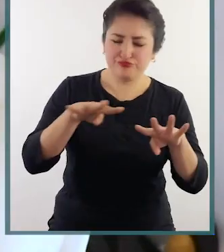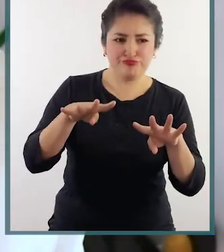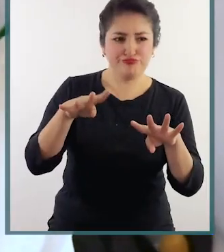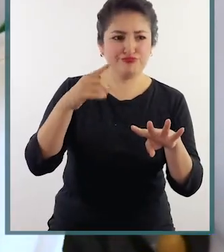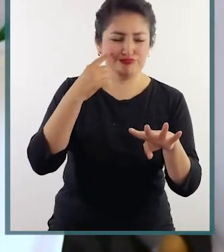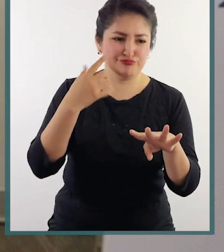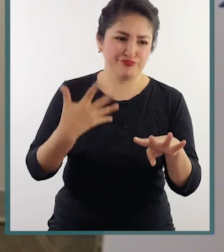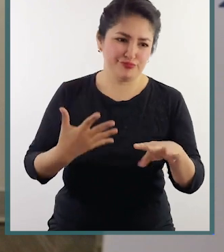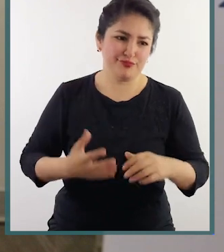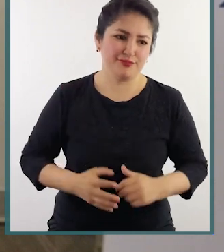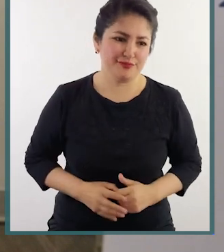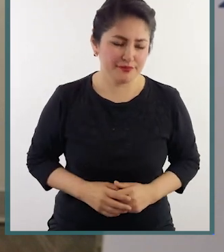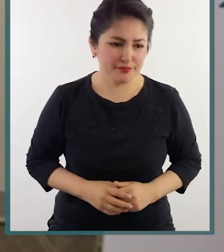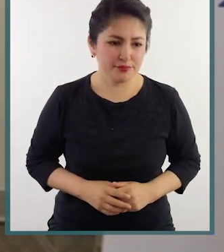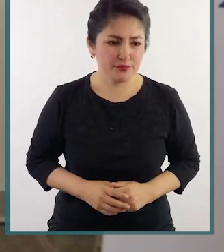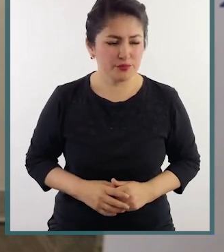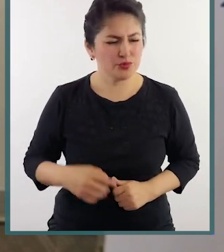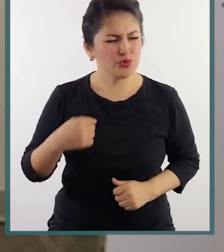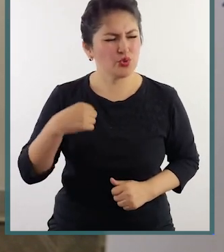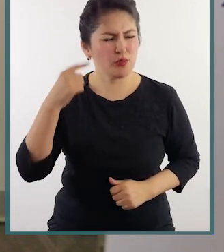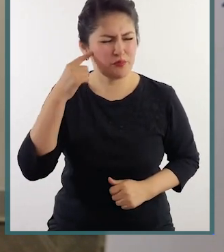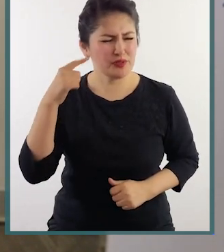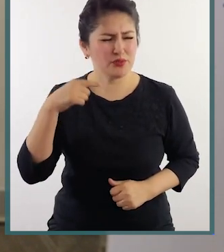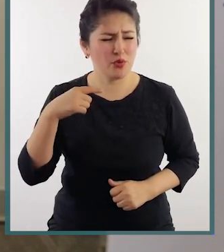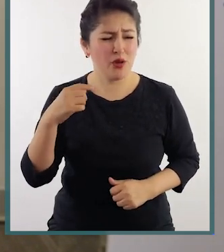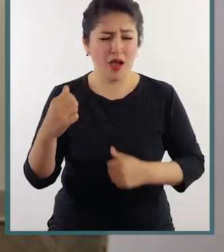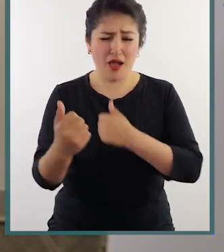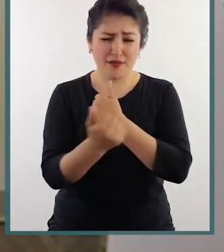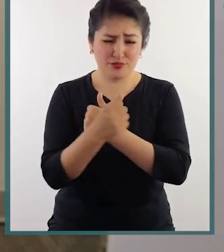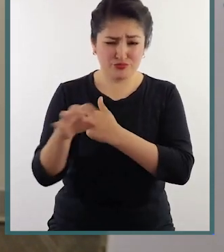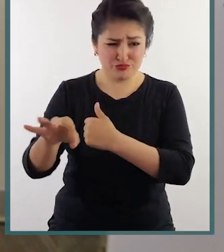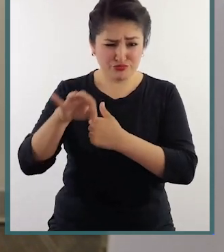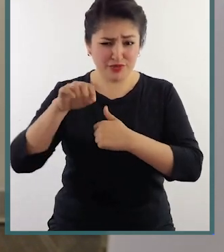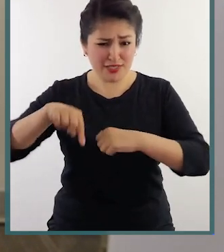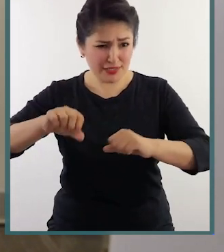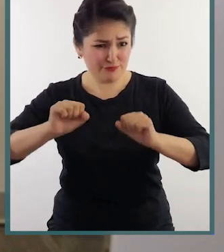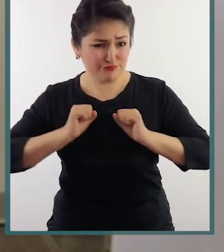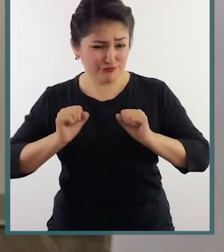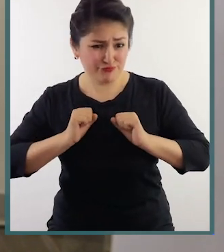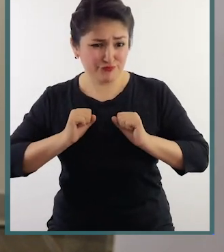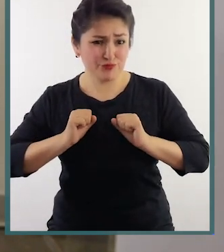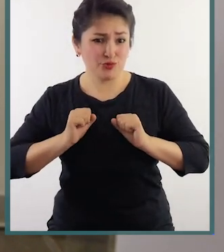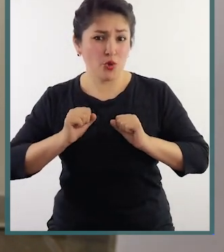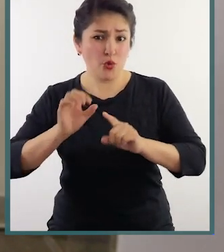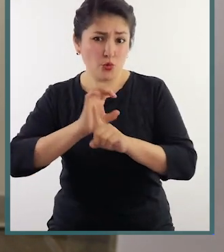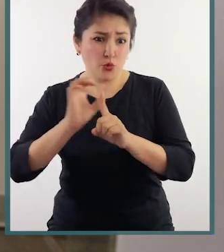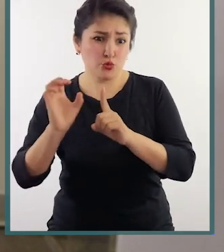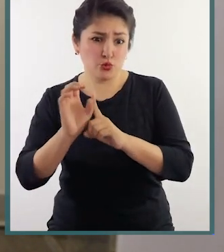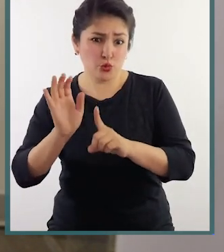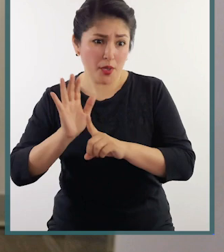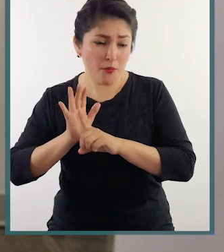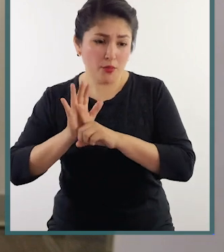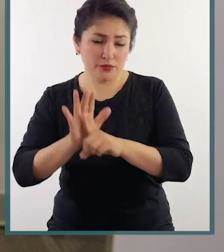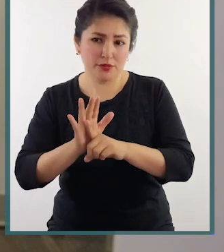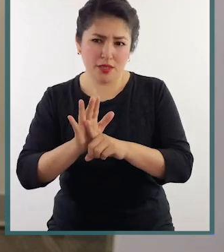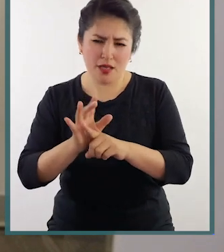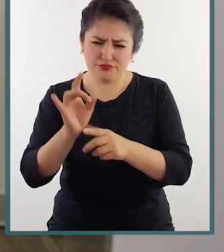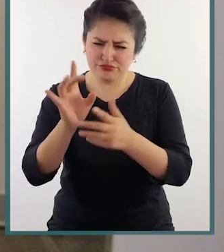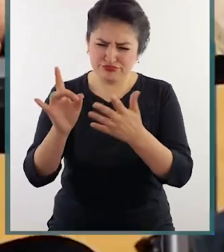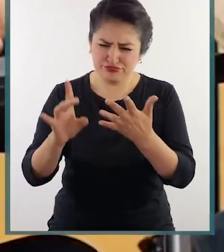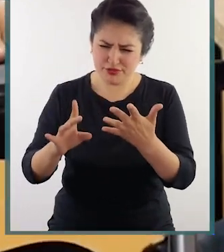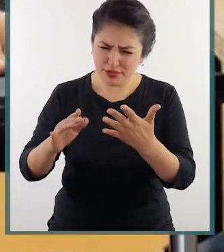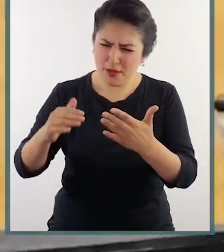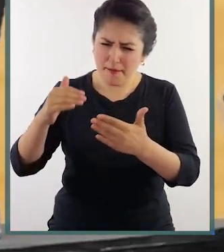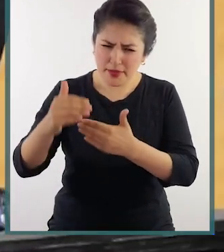de este evento, ¿no? Para mí es muy importante, ya que soy ayacuchano, y el mostrar nuestra cultura, demostrar los cambios que hemos